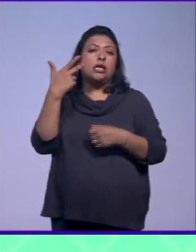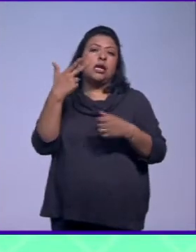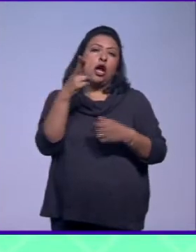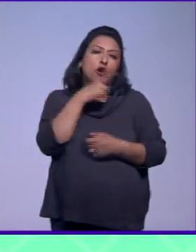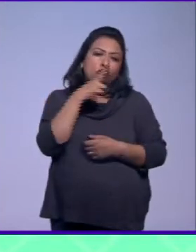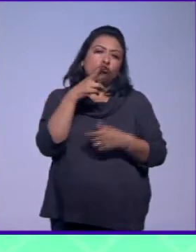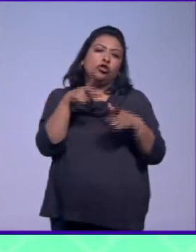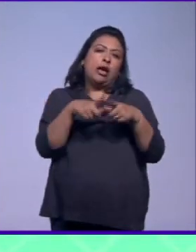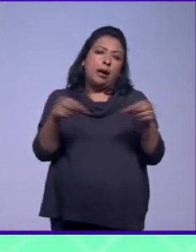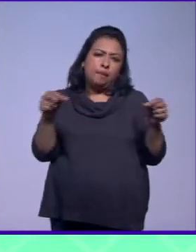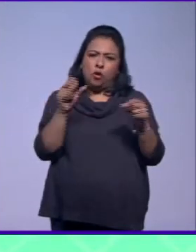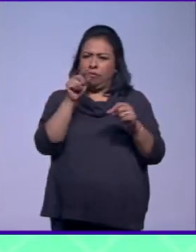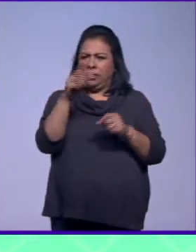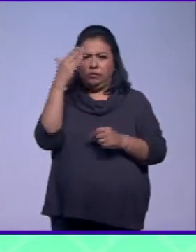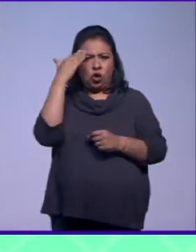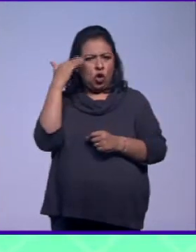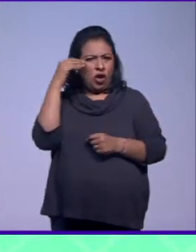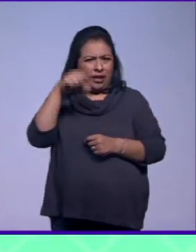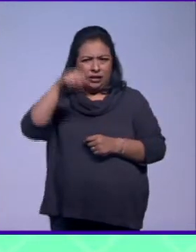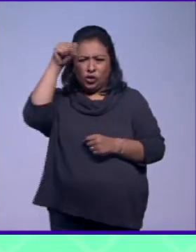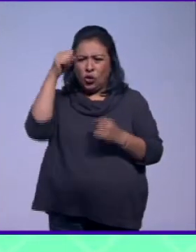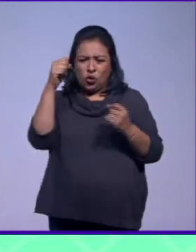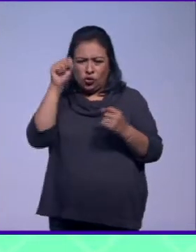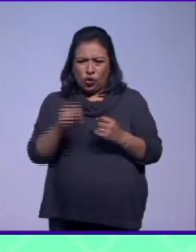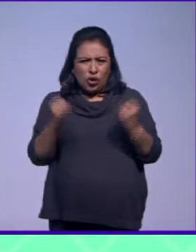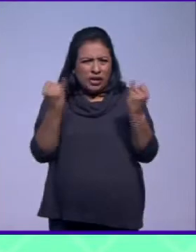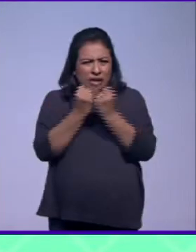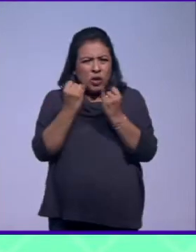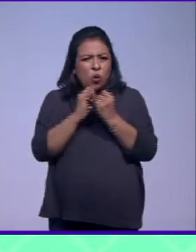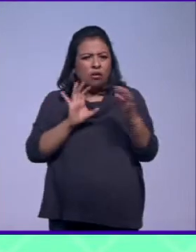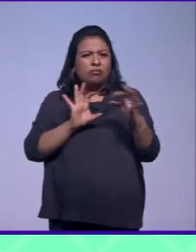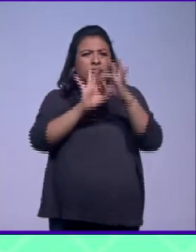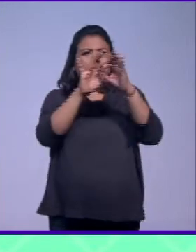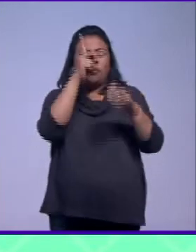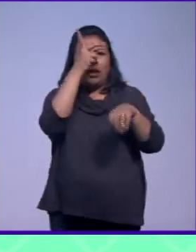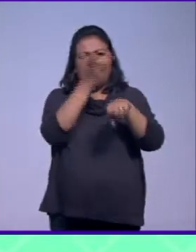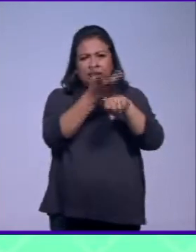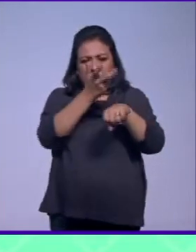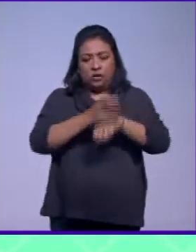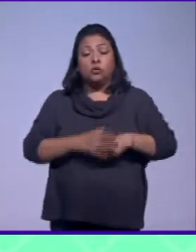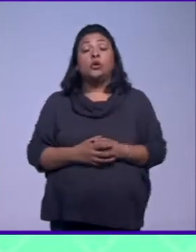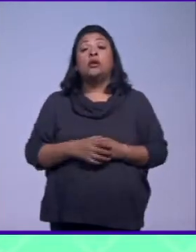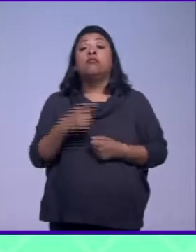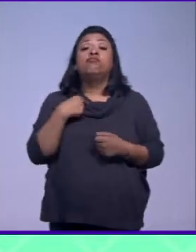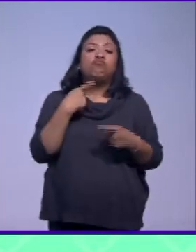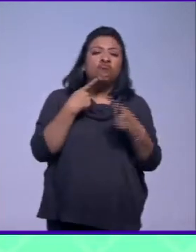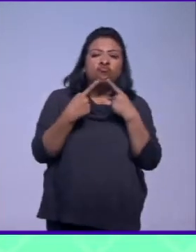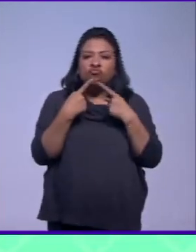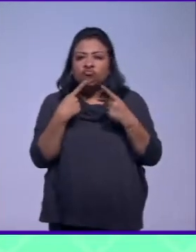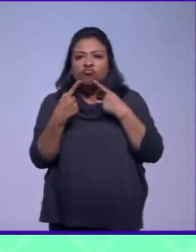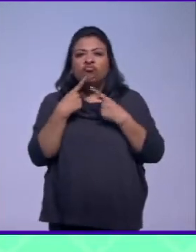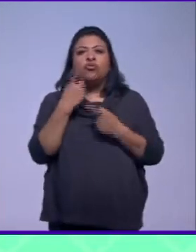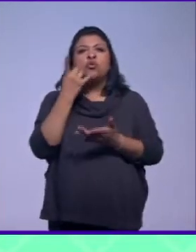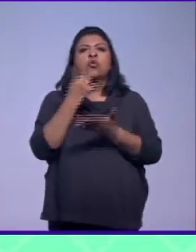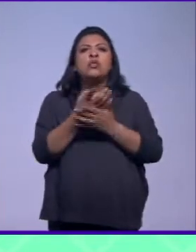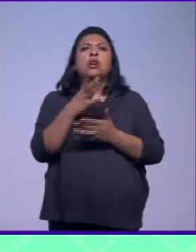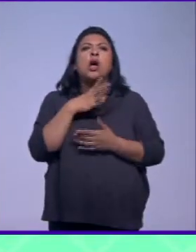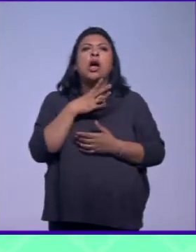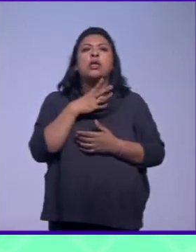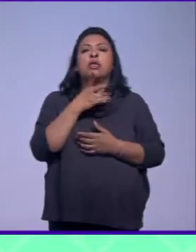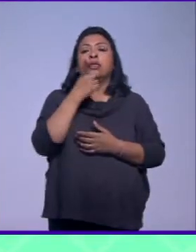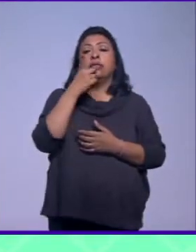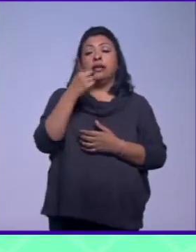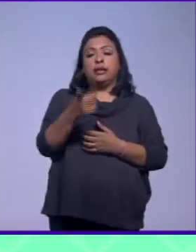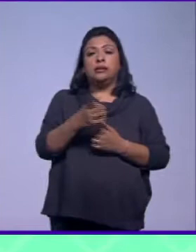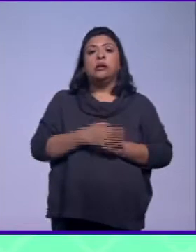lado y para la propia corea del sur que es un aliado natural de eeuu en esta negociación donde sólo ha habido un pronunciamiento